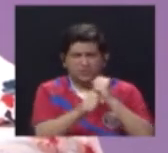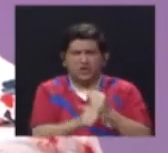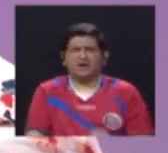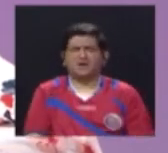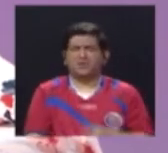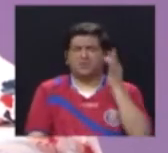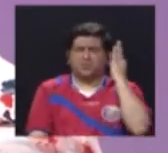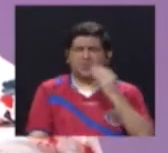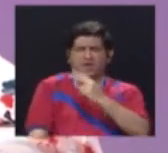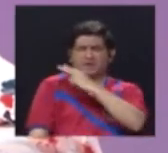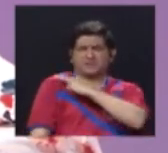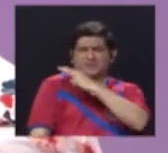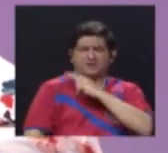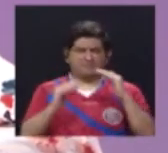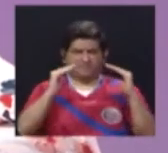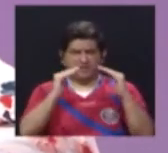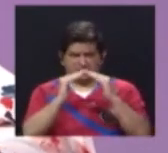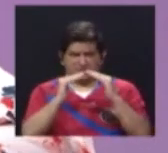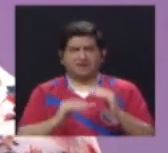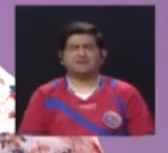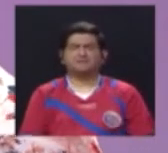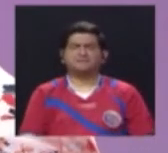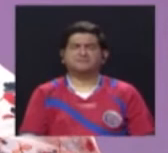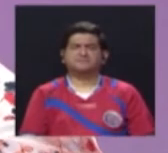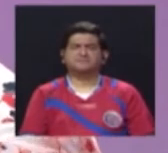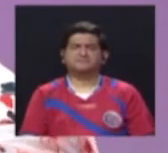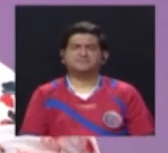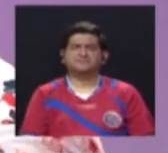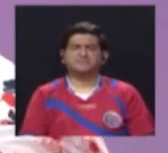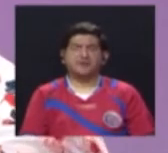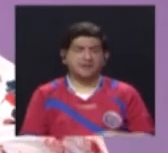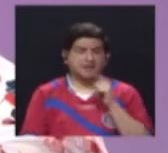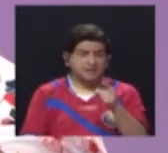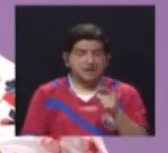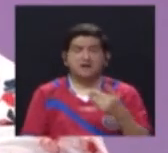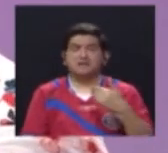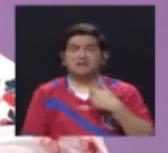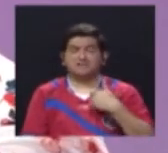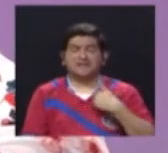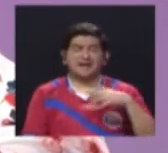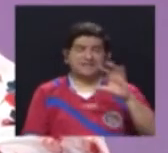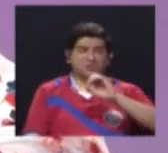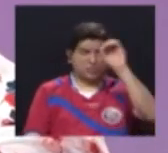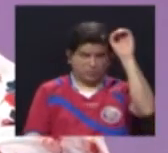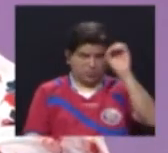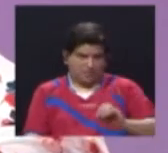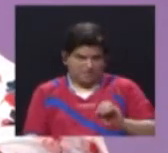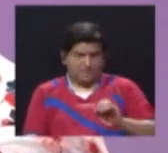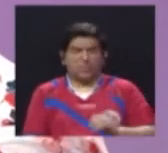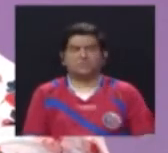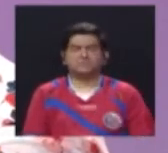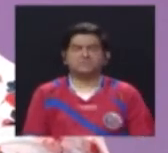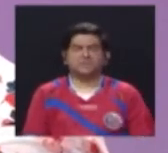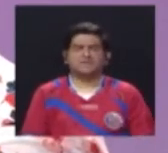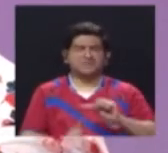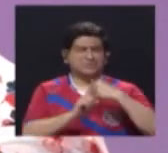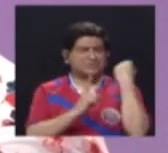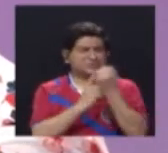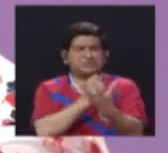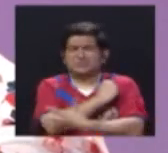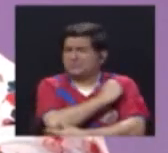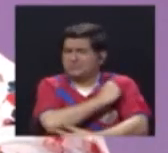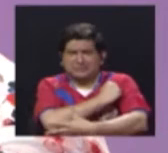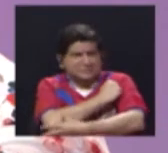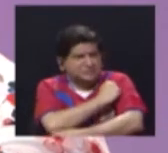mujeres jefe ando a sus hogares y que están ocupando más del 50% en condición de